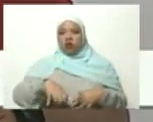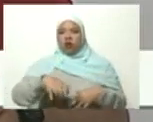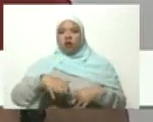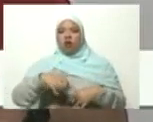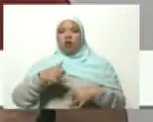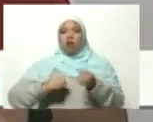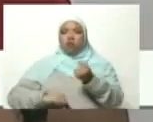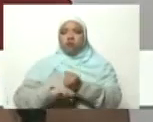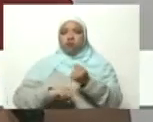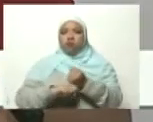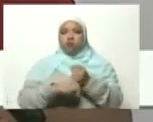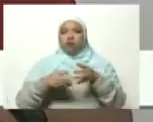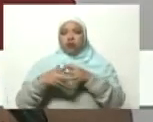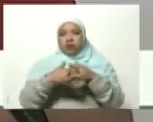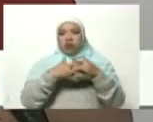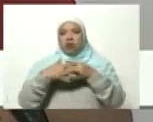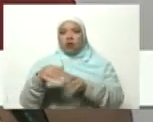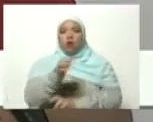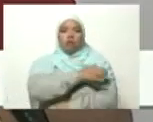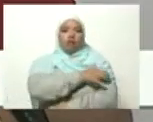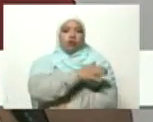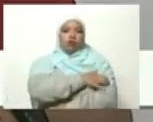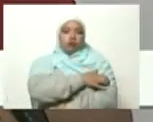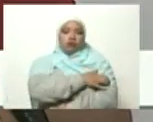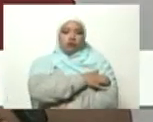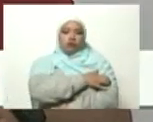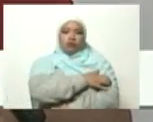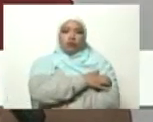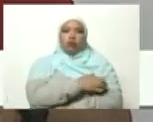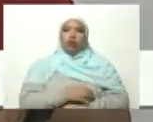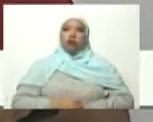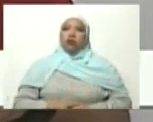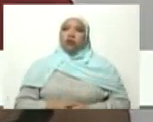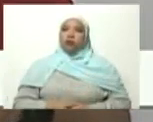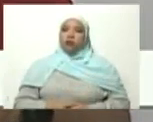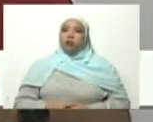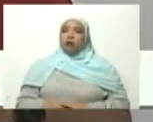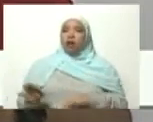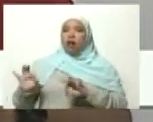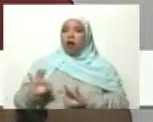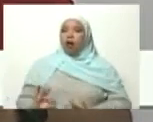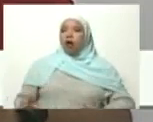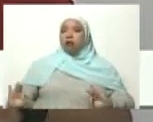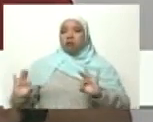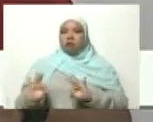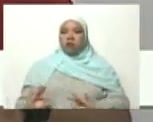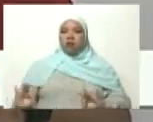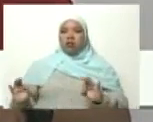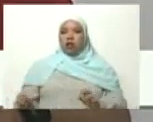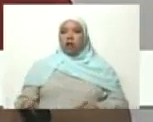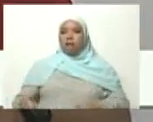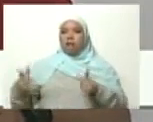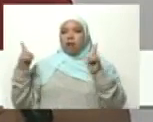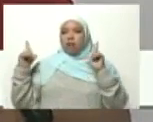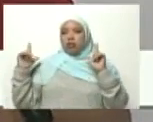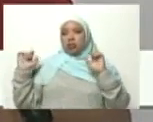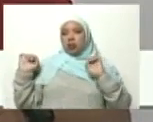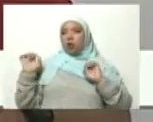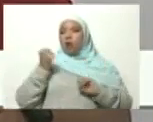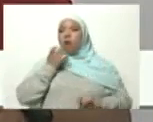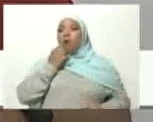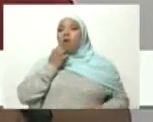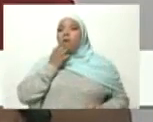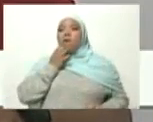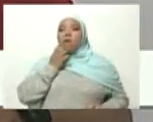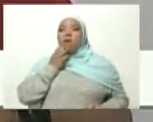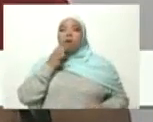a potencias extranjeras es la oposición. Ellos no hacen nada que no los autoricen. Ellos, por ejemplo, reunión